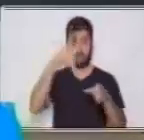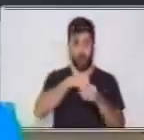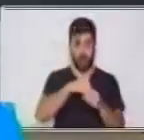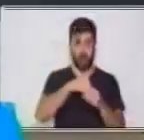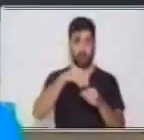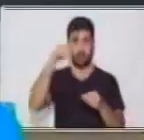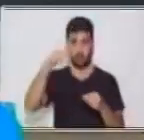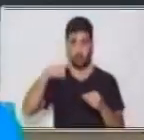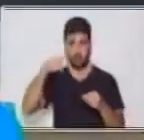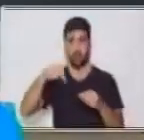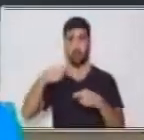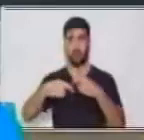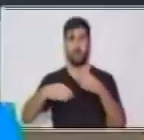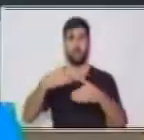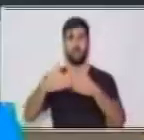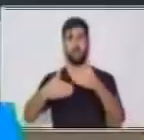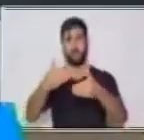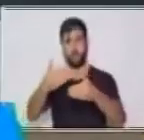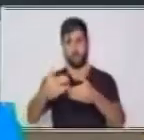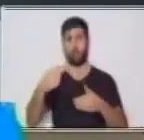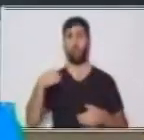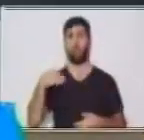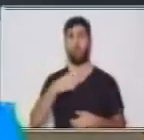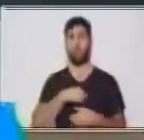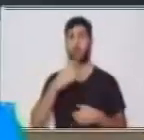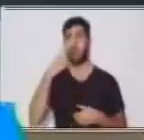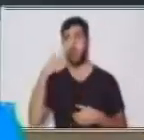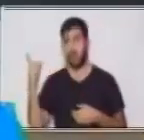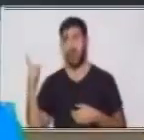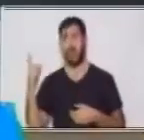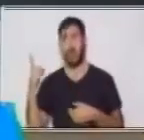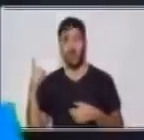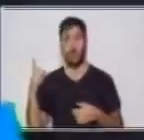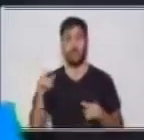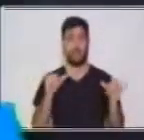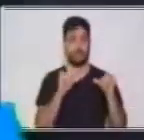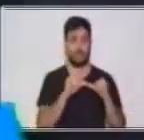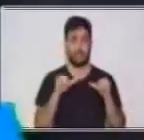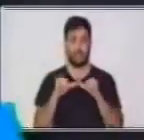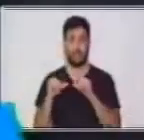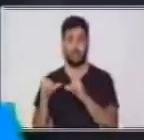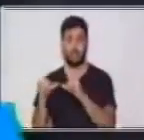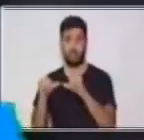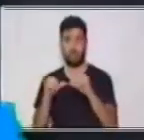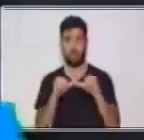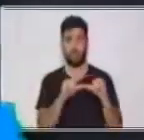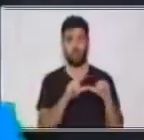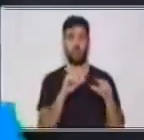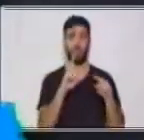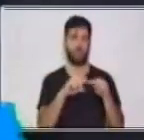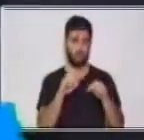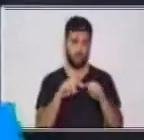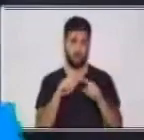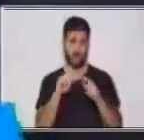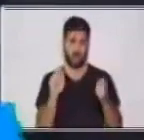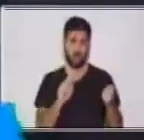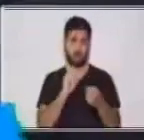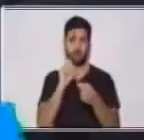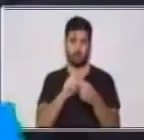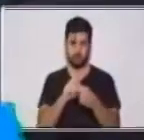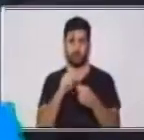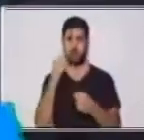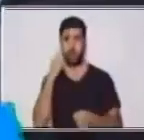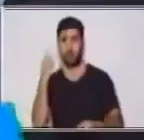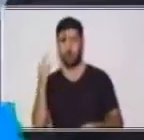tal, nosotros le damos tamaños específicos, 1, 2,